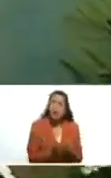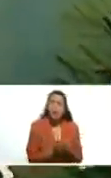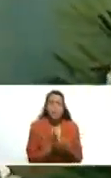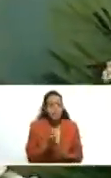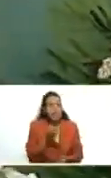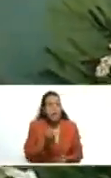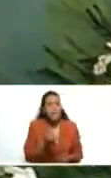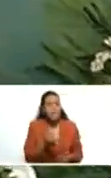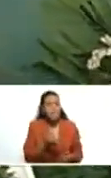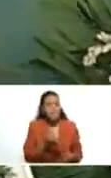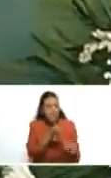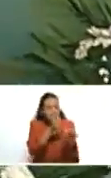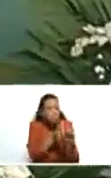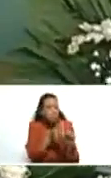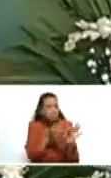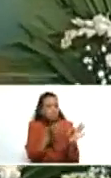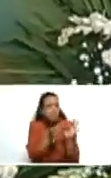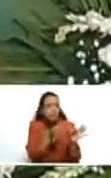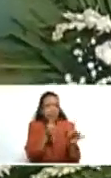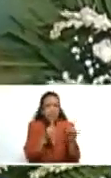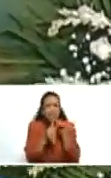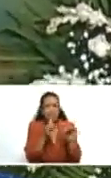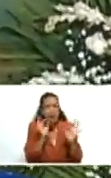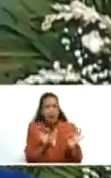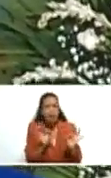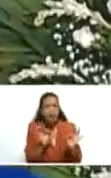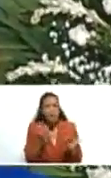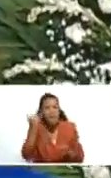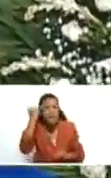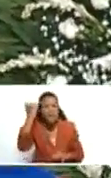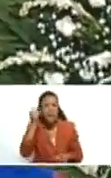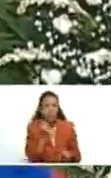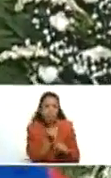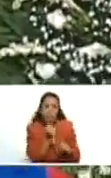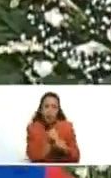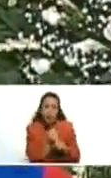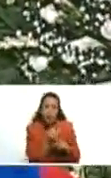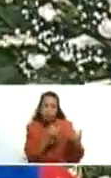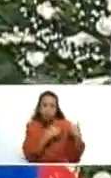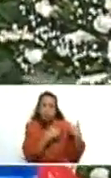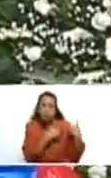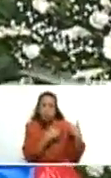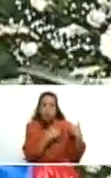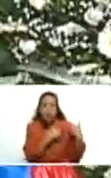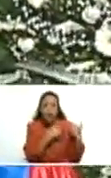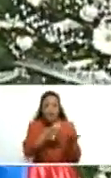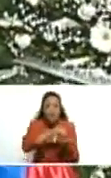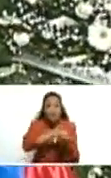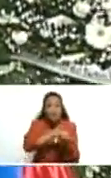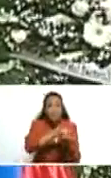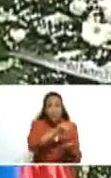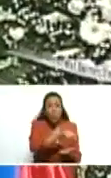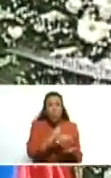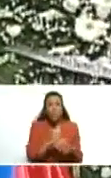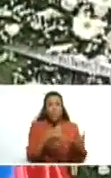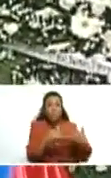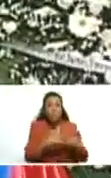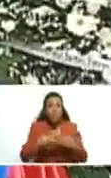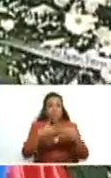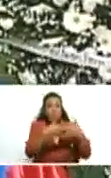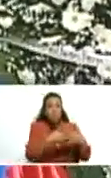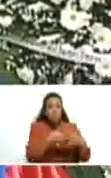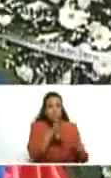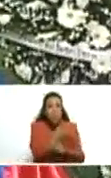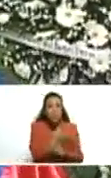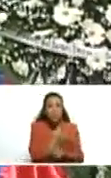Siempre estuvo al detalle informado de nuestras gestiones en Massachusetts, en Boston,